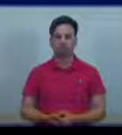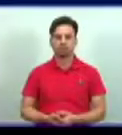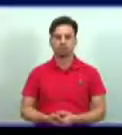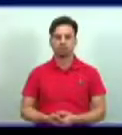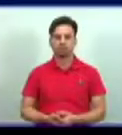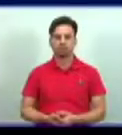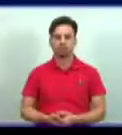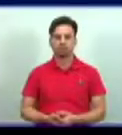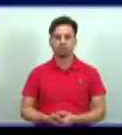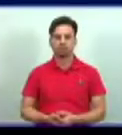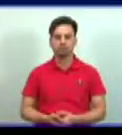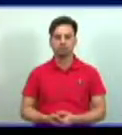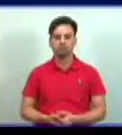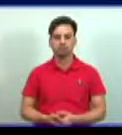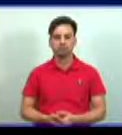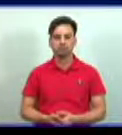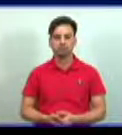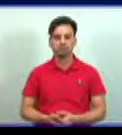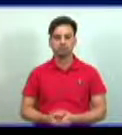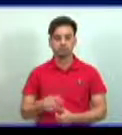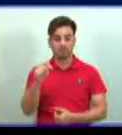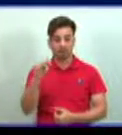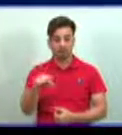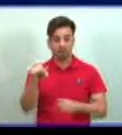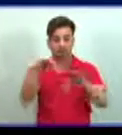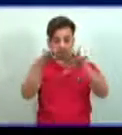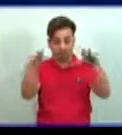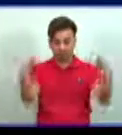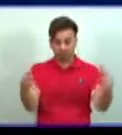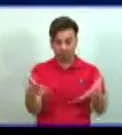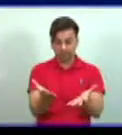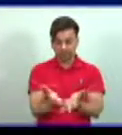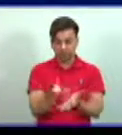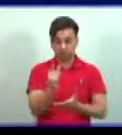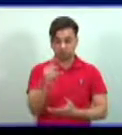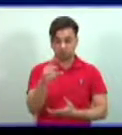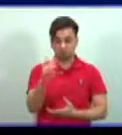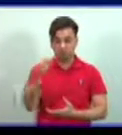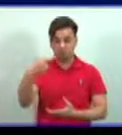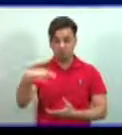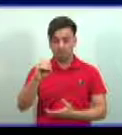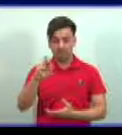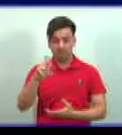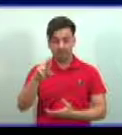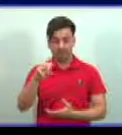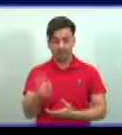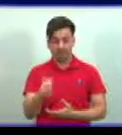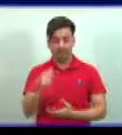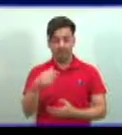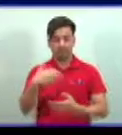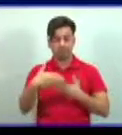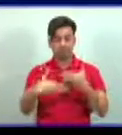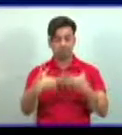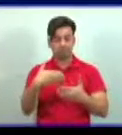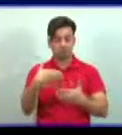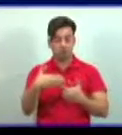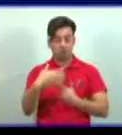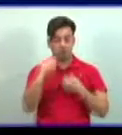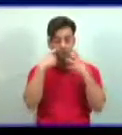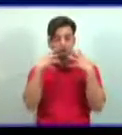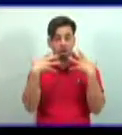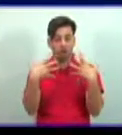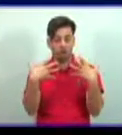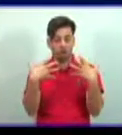En ella se desarrollan importantes eventos meteorológicos vitales para la vida y la economía. Es un